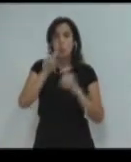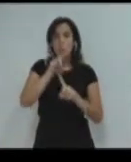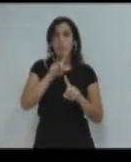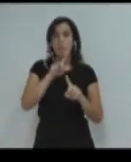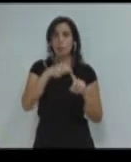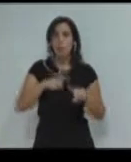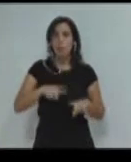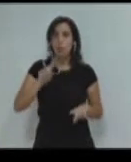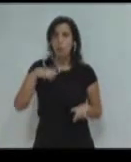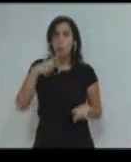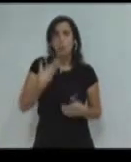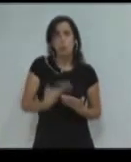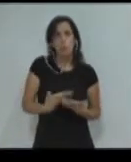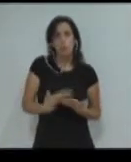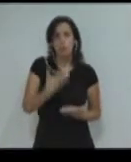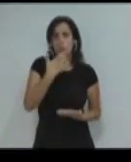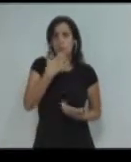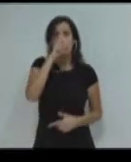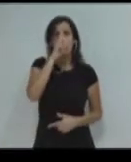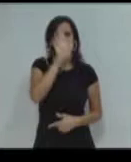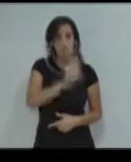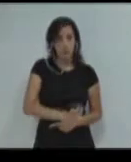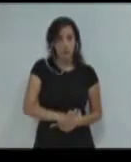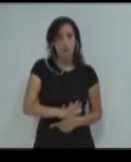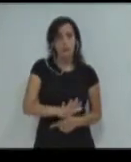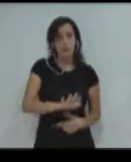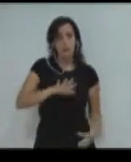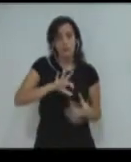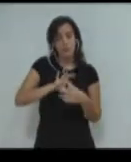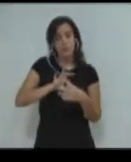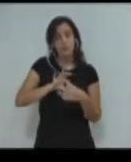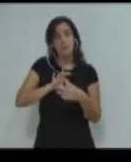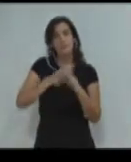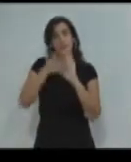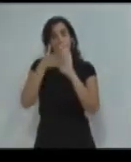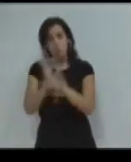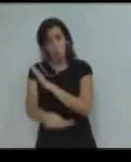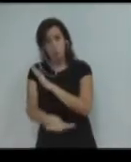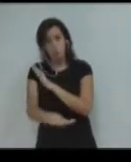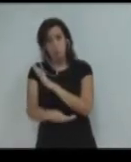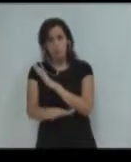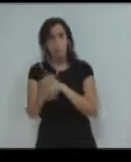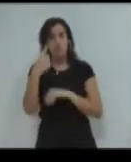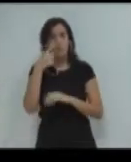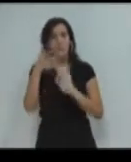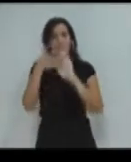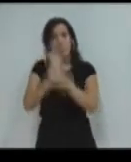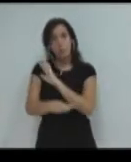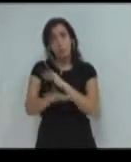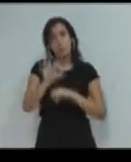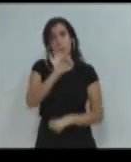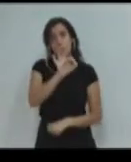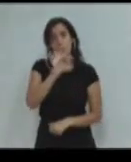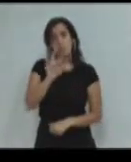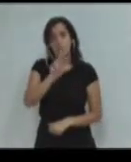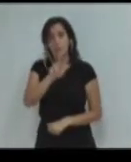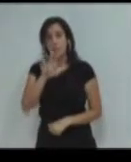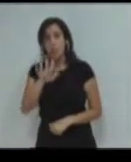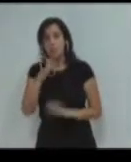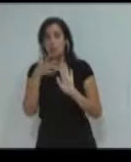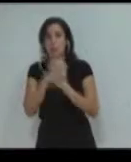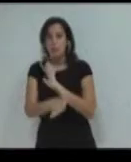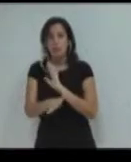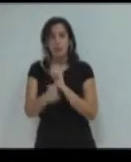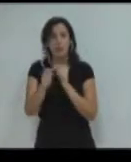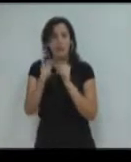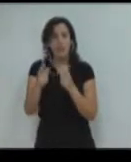por ejemplo las imágenes, si tienes puesta una descripción dentro de una imagen, pero la descripción es 0025, le aportas poco a esa